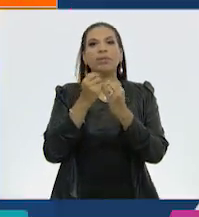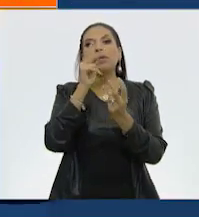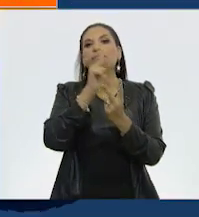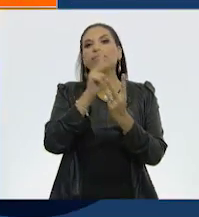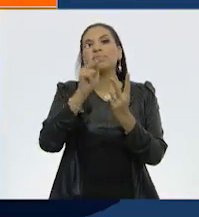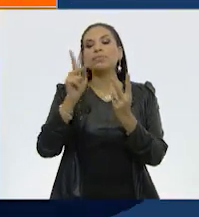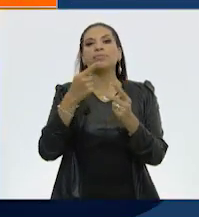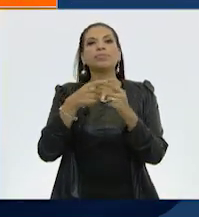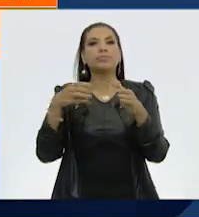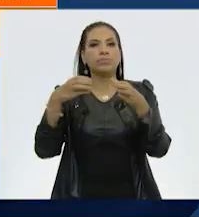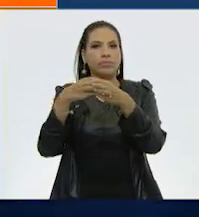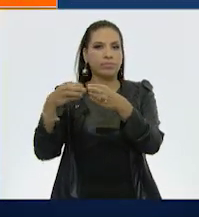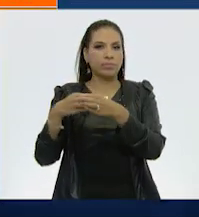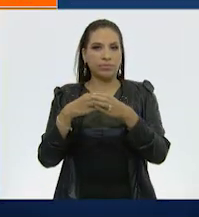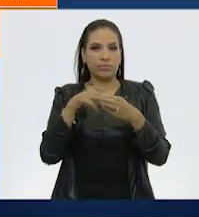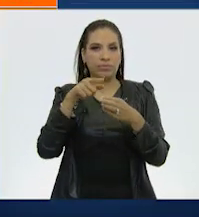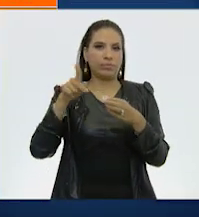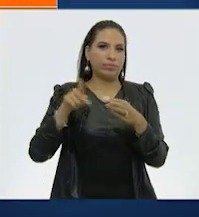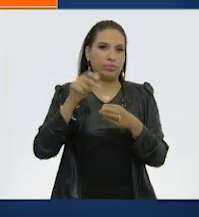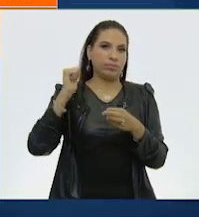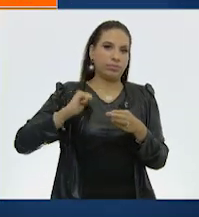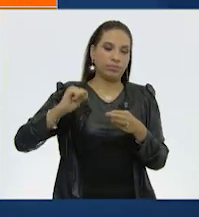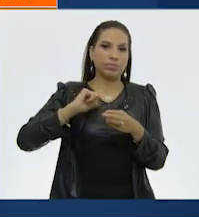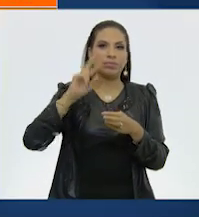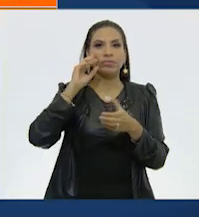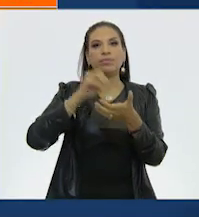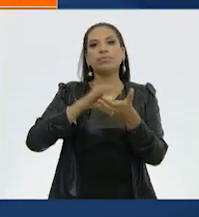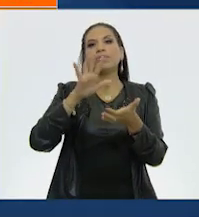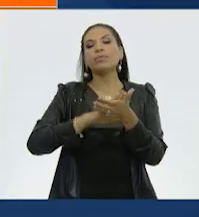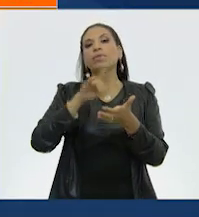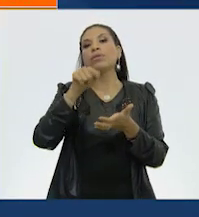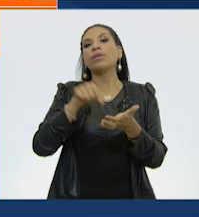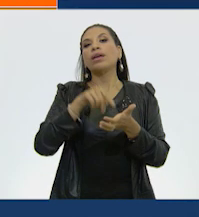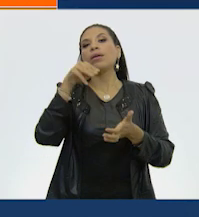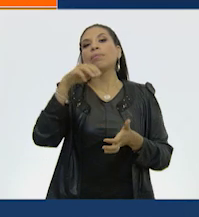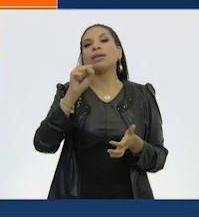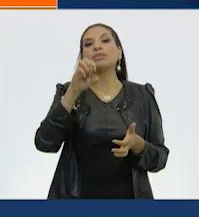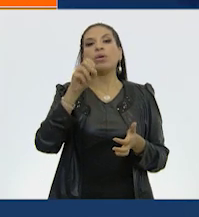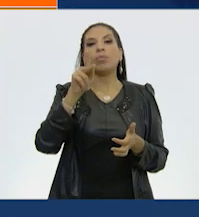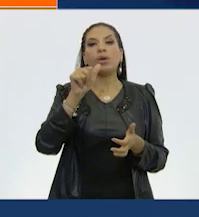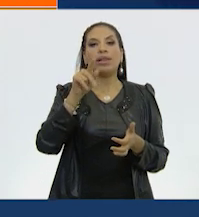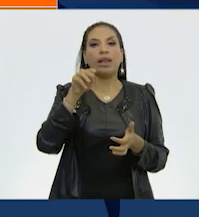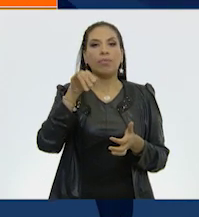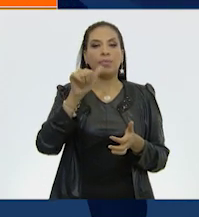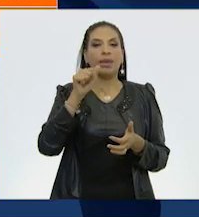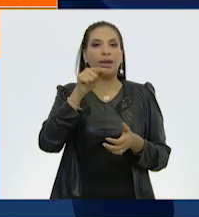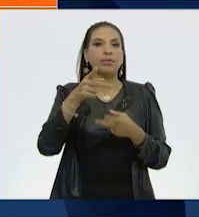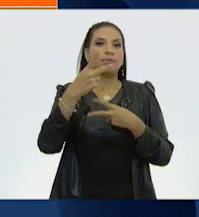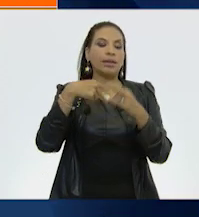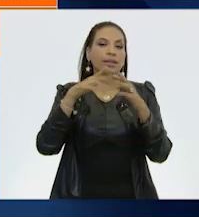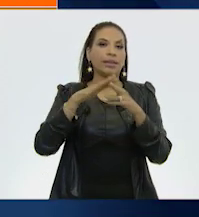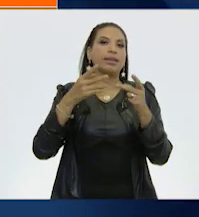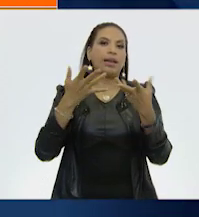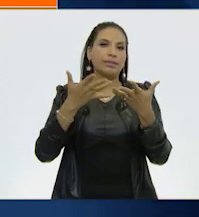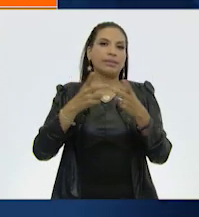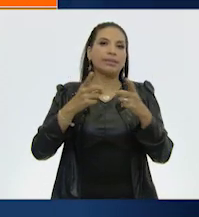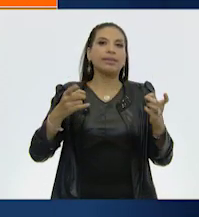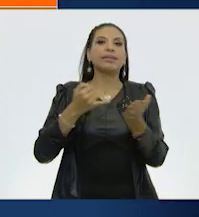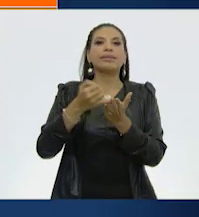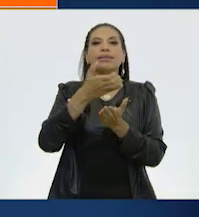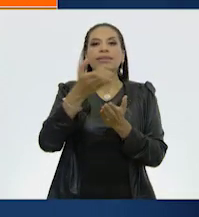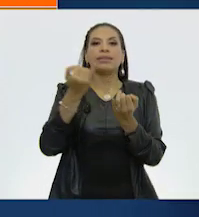similitudes de estas civilizaciones y registremos en Mesopotamia que en Mesopotamia se desarrolló la agricultura y